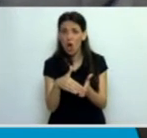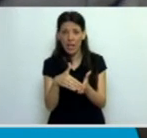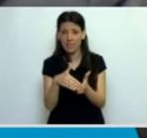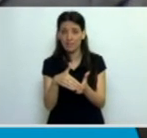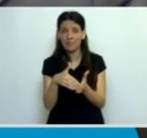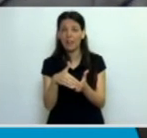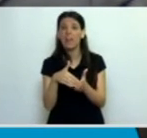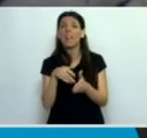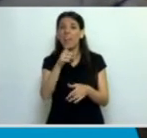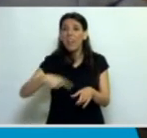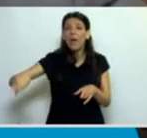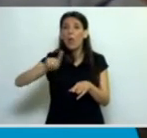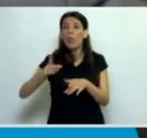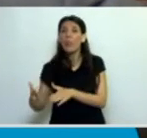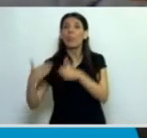rentabilidad empresaria.